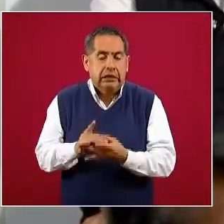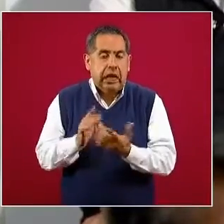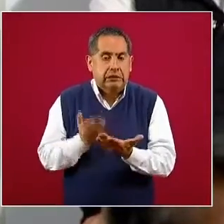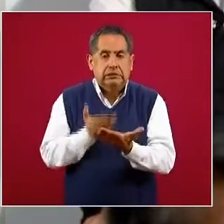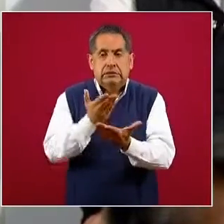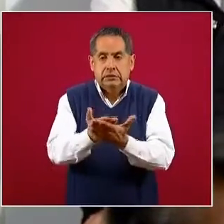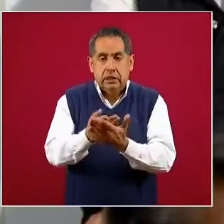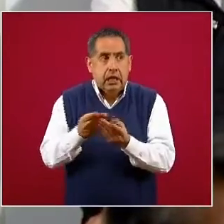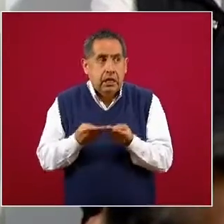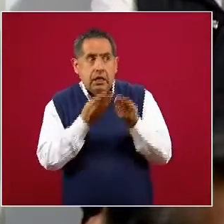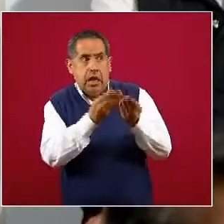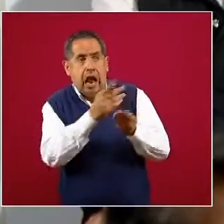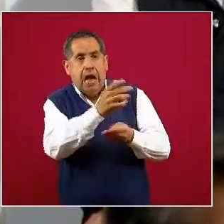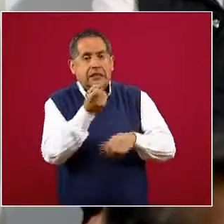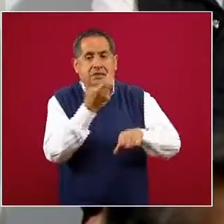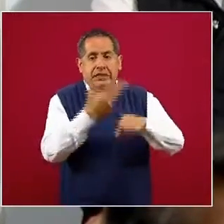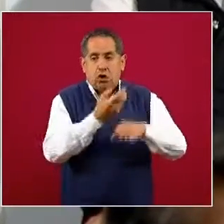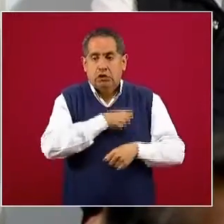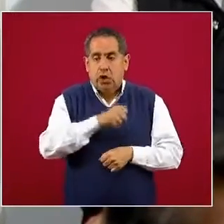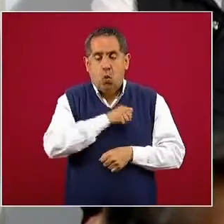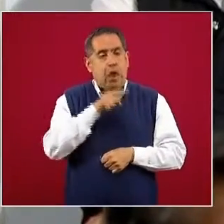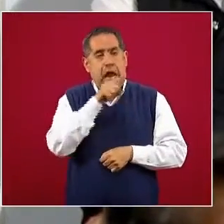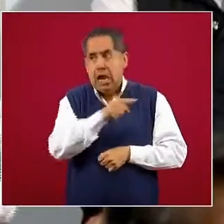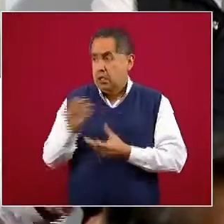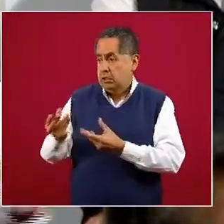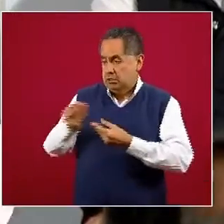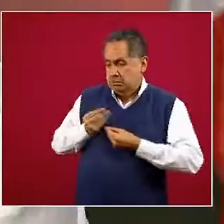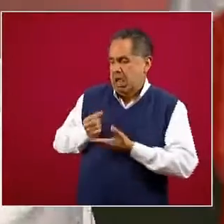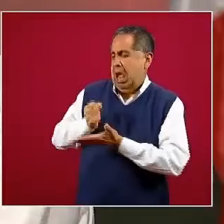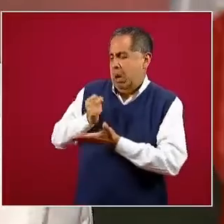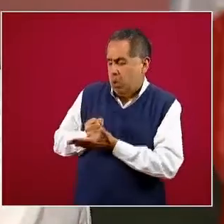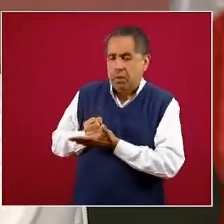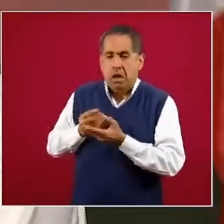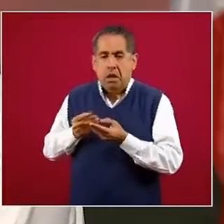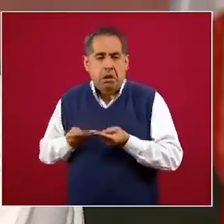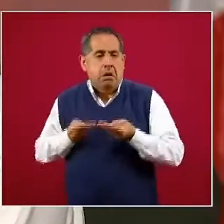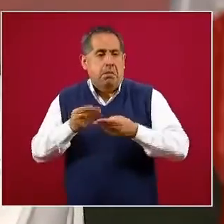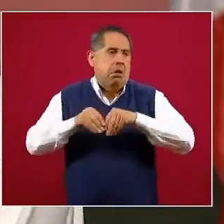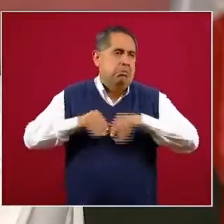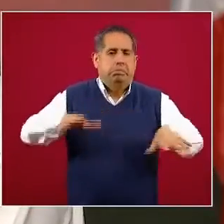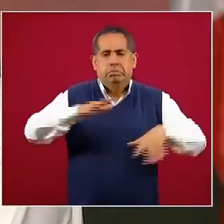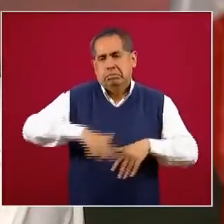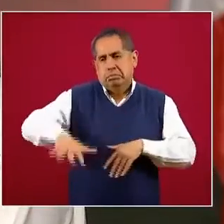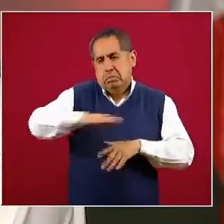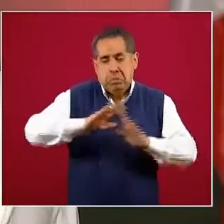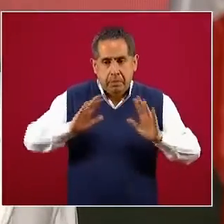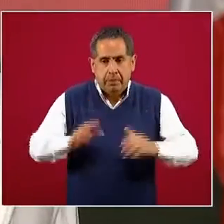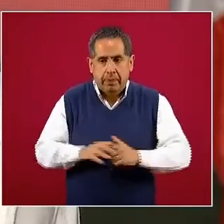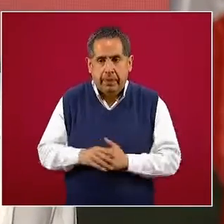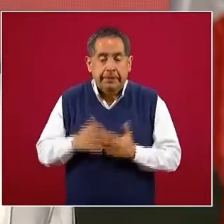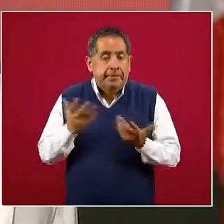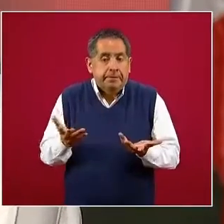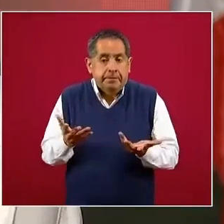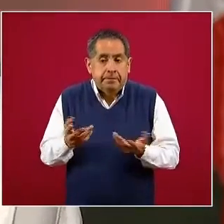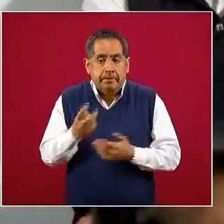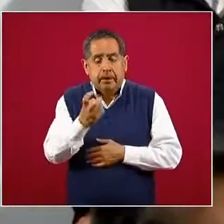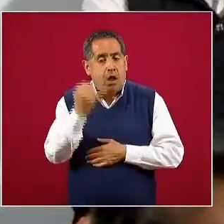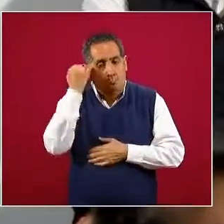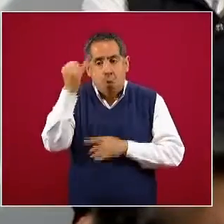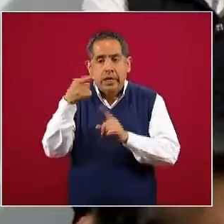antes de dar la despedida, el compromiso por parte del Estado para unirnos a